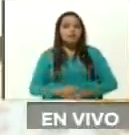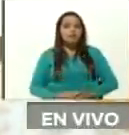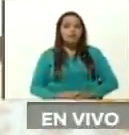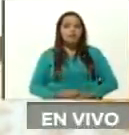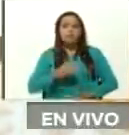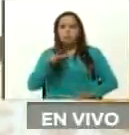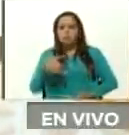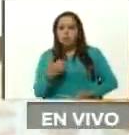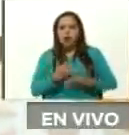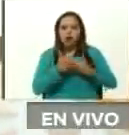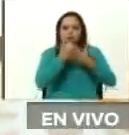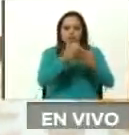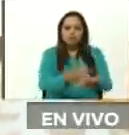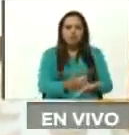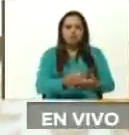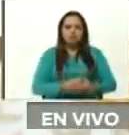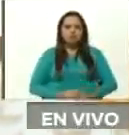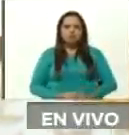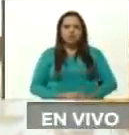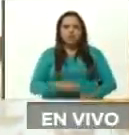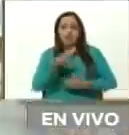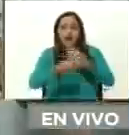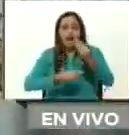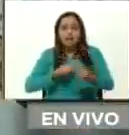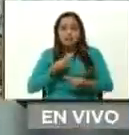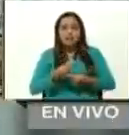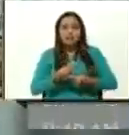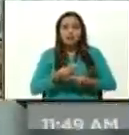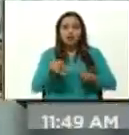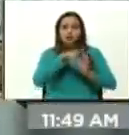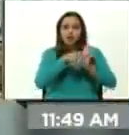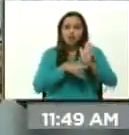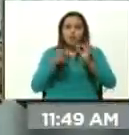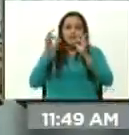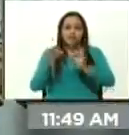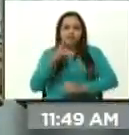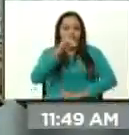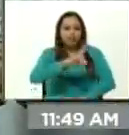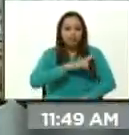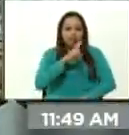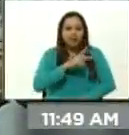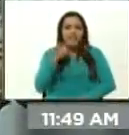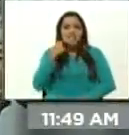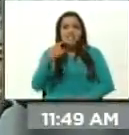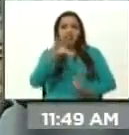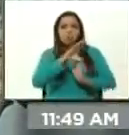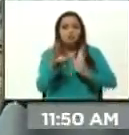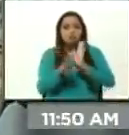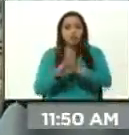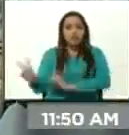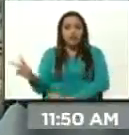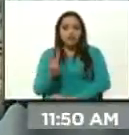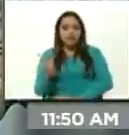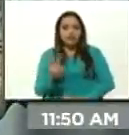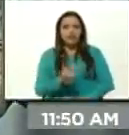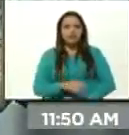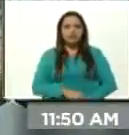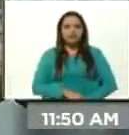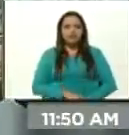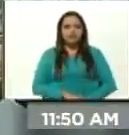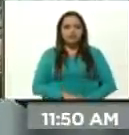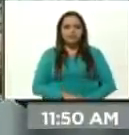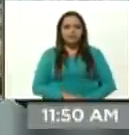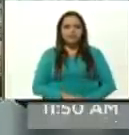privilegiar, darle un mandato real a lo que la Constitución de la República Bolivariana de